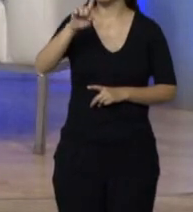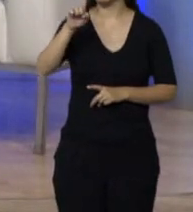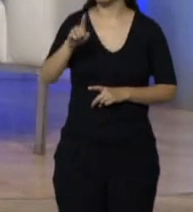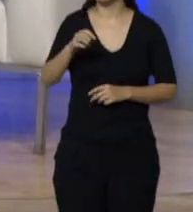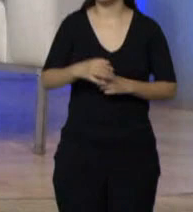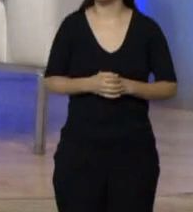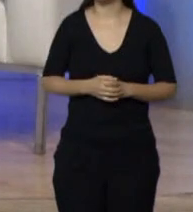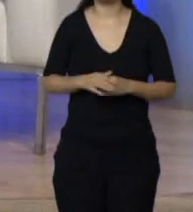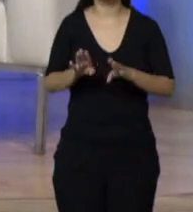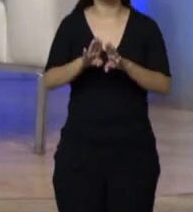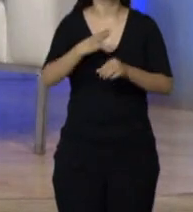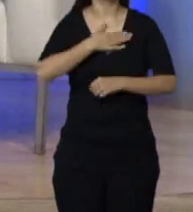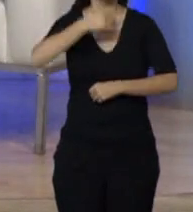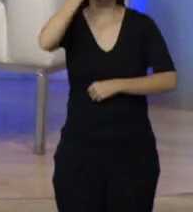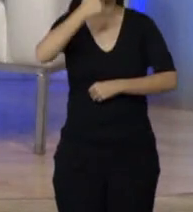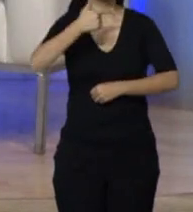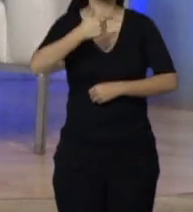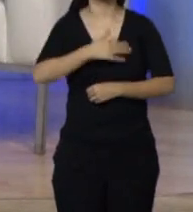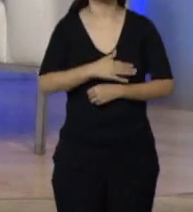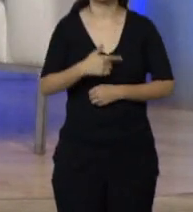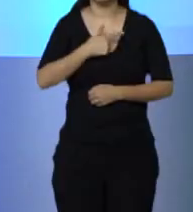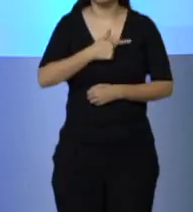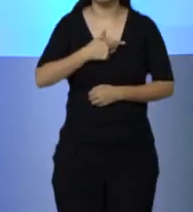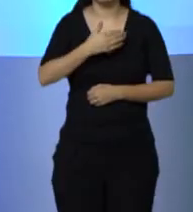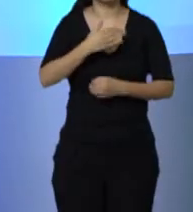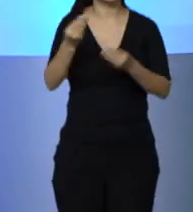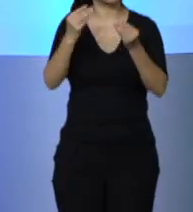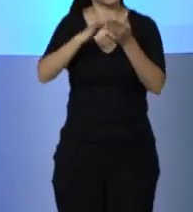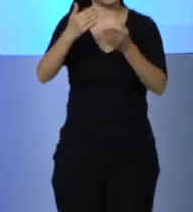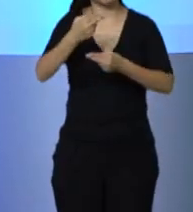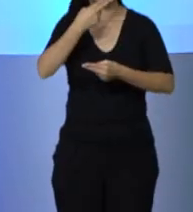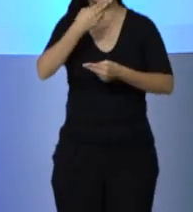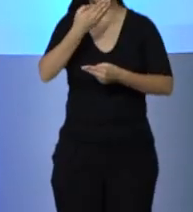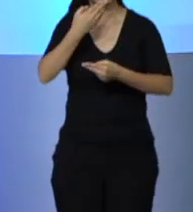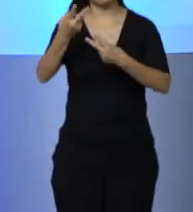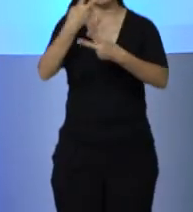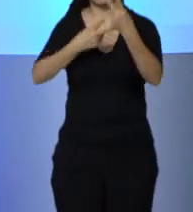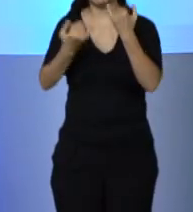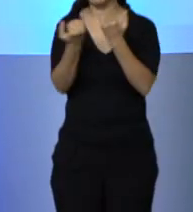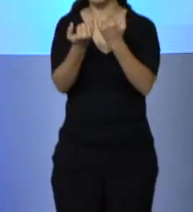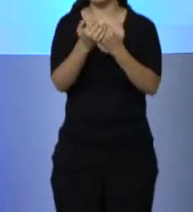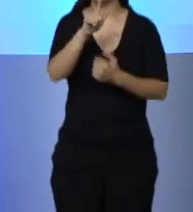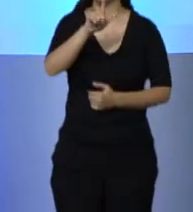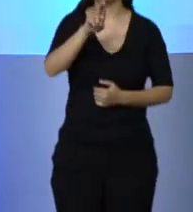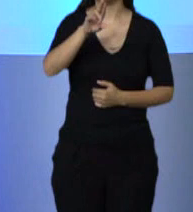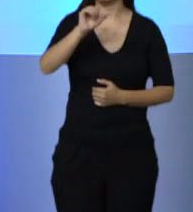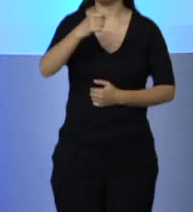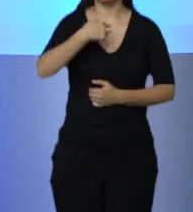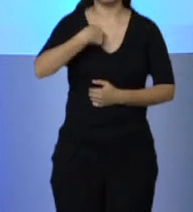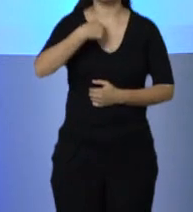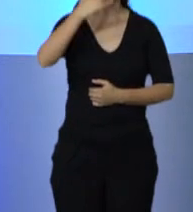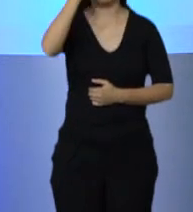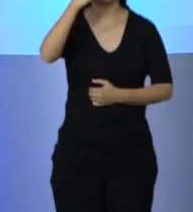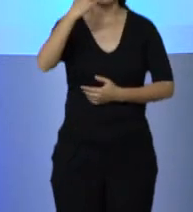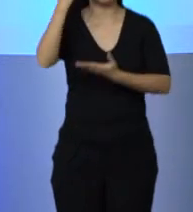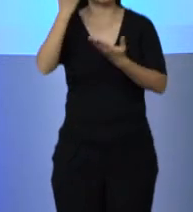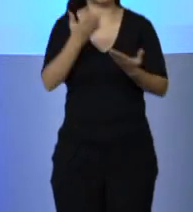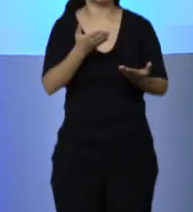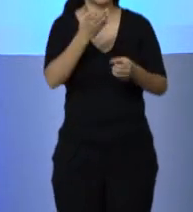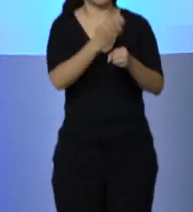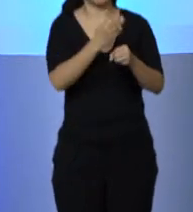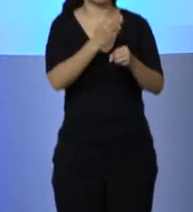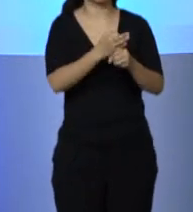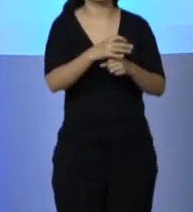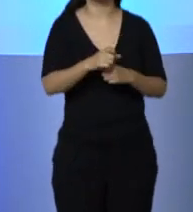muy buenas noches mi gallegos gracias por la bienvenida también saludo a luis ahorita sé que lo vas a presentar de manera oficial y por